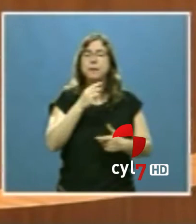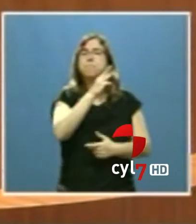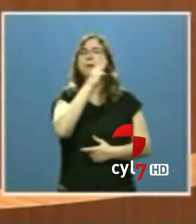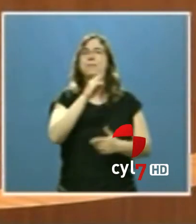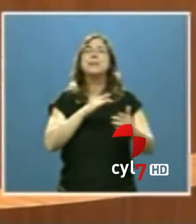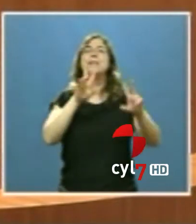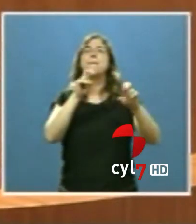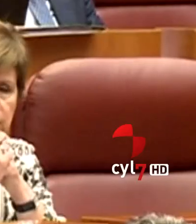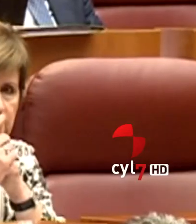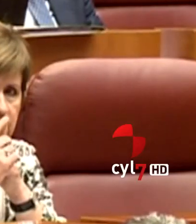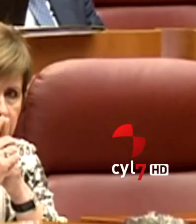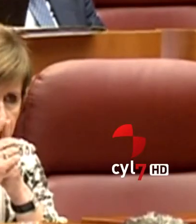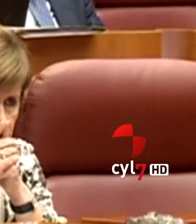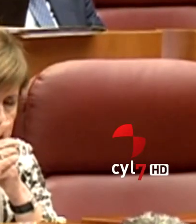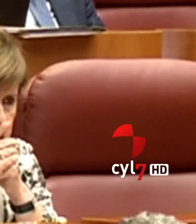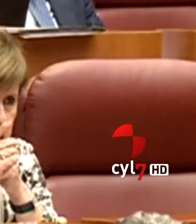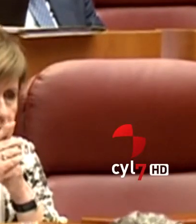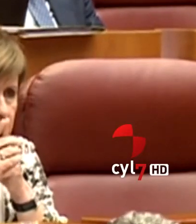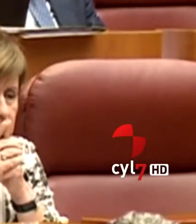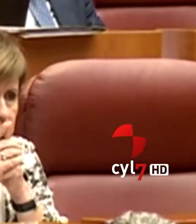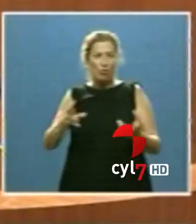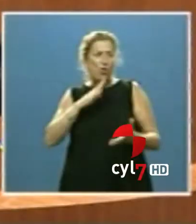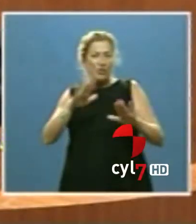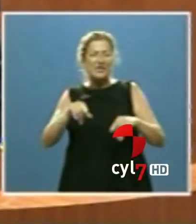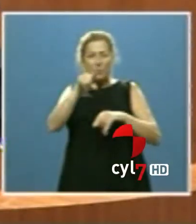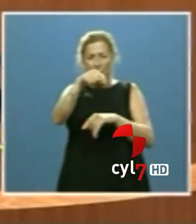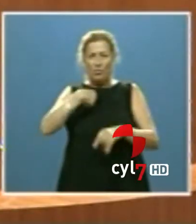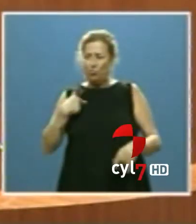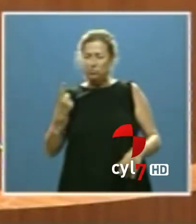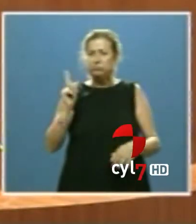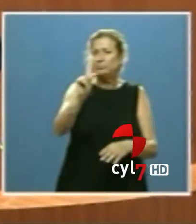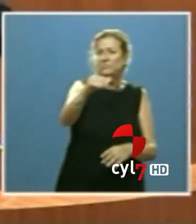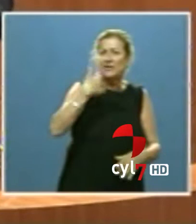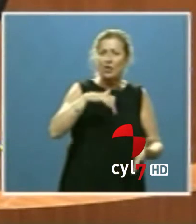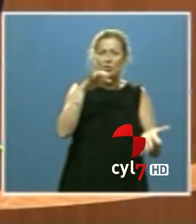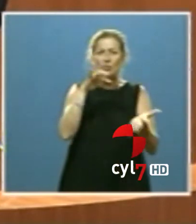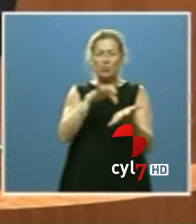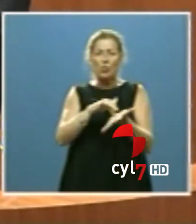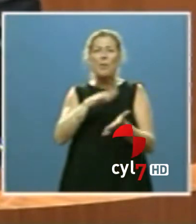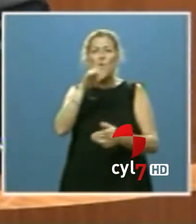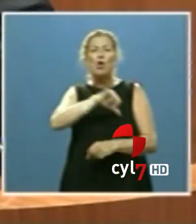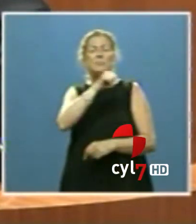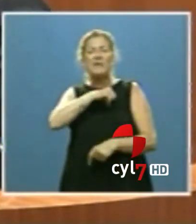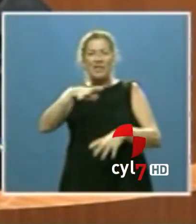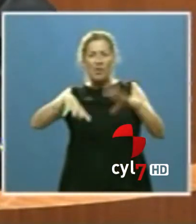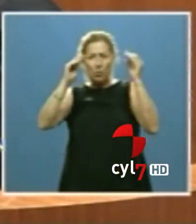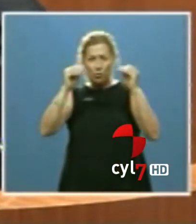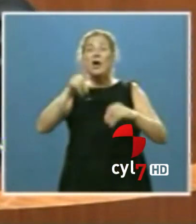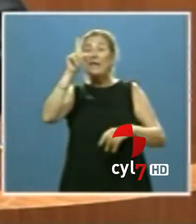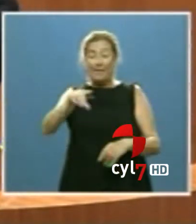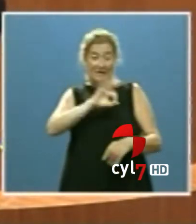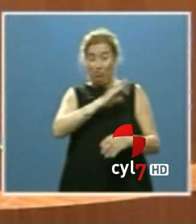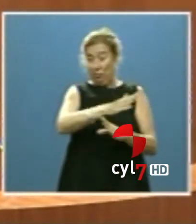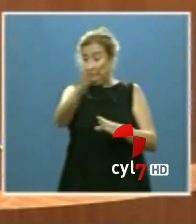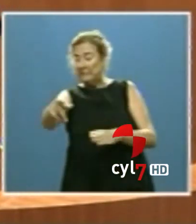lo que son las comisiones de investigación donde estaba usted cuando yo comparece en la comisión de investigación por un hospital de burgos también estaba el señor me está